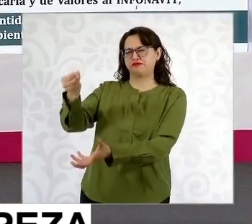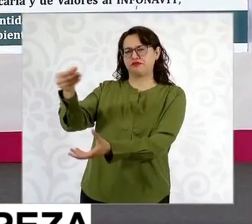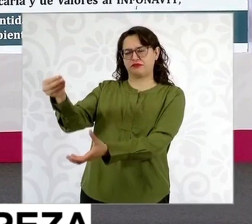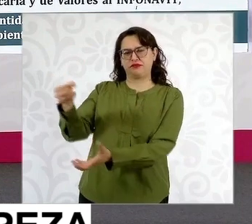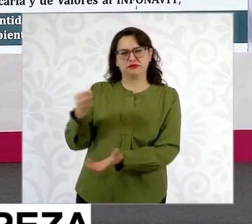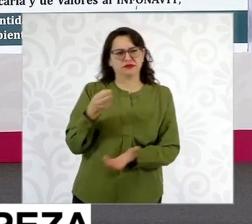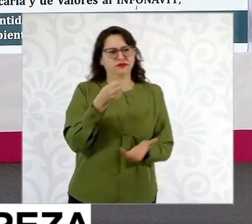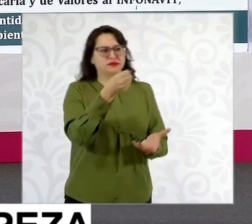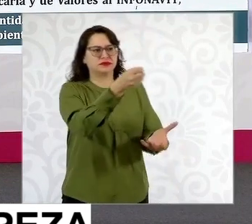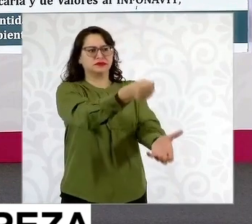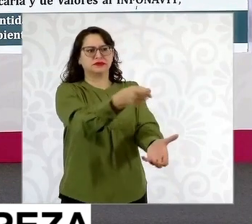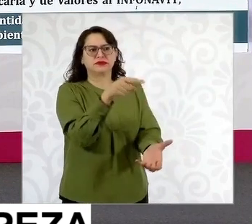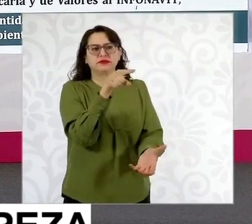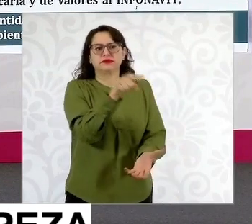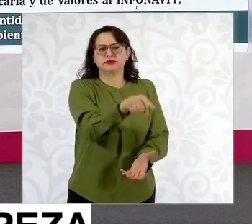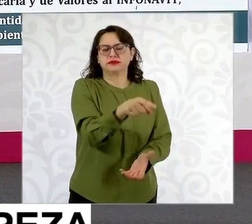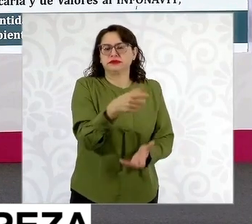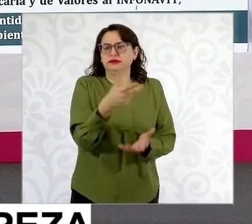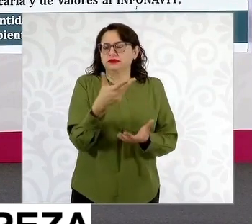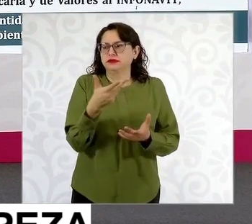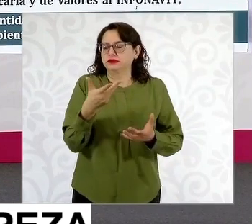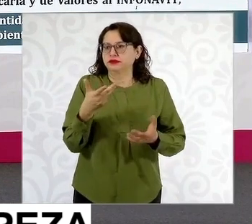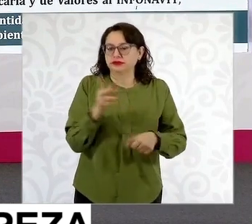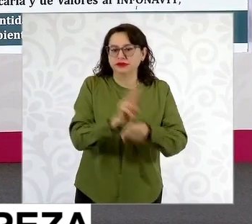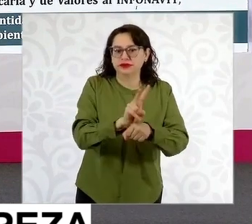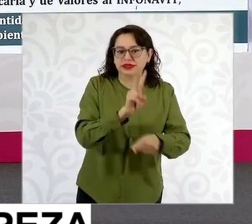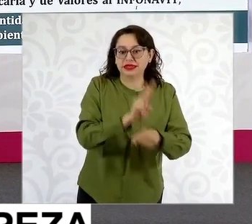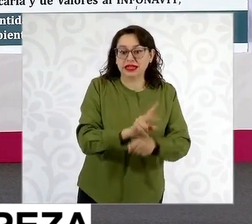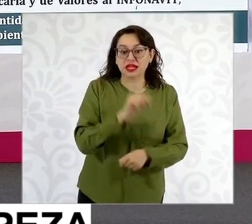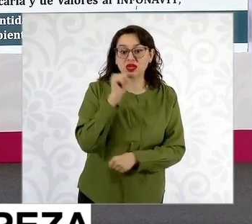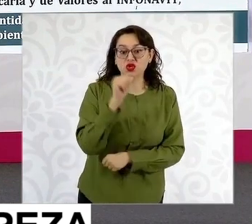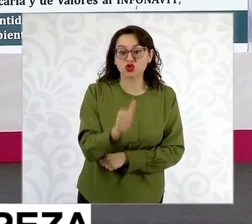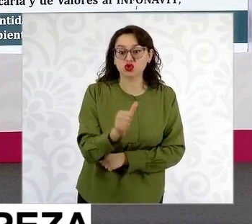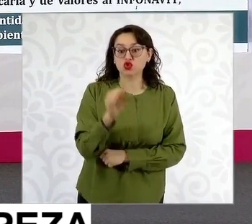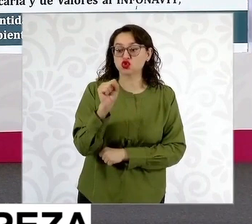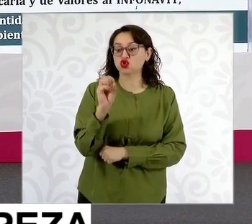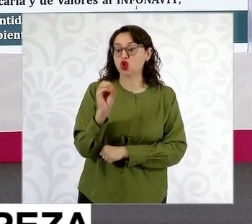de un intermediario financiero no regulado, una SOFOM,